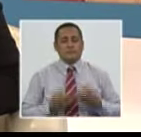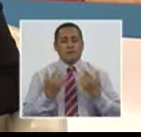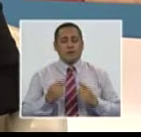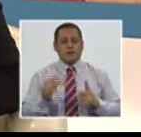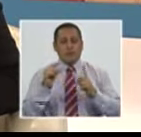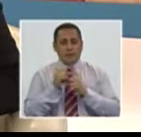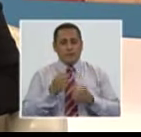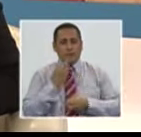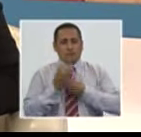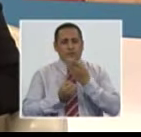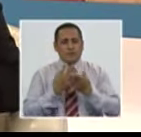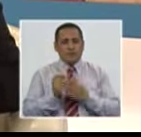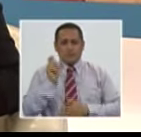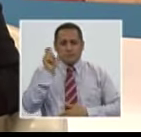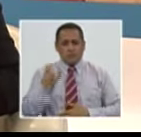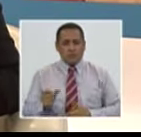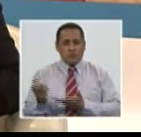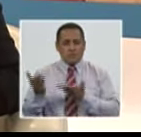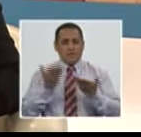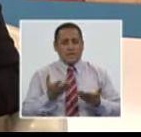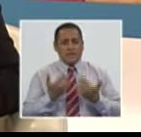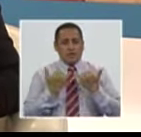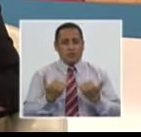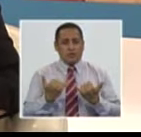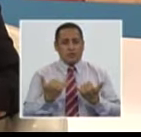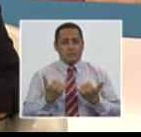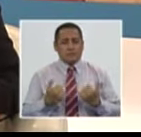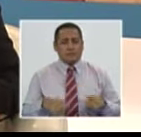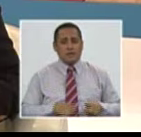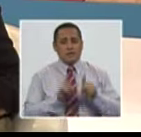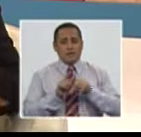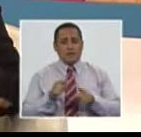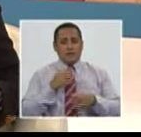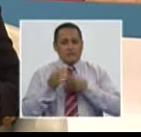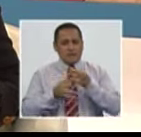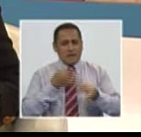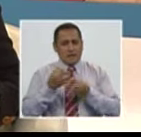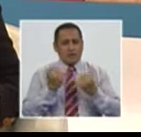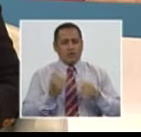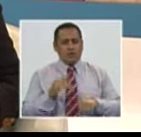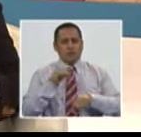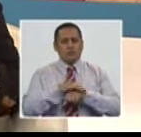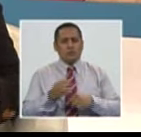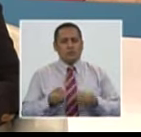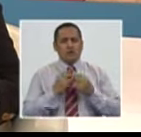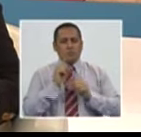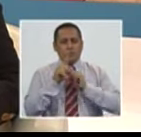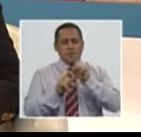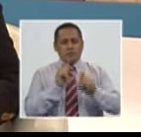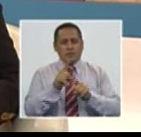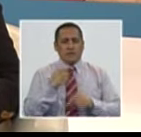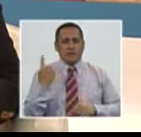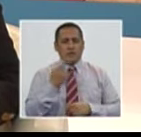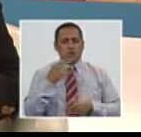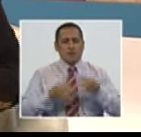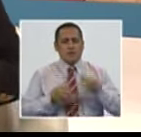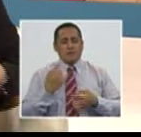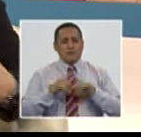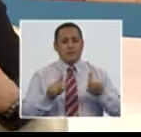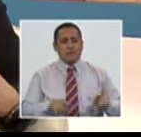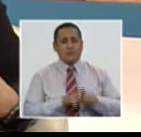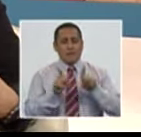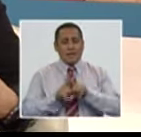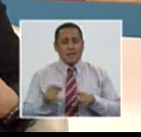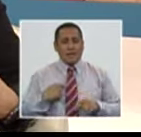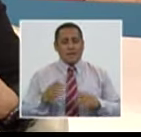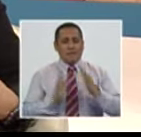estas eran las frases o comentarios de nuestra invitada de hoy el que comentábamos sobre consultoría jurídica pero